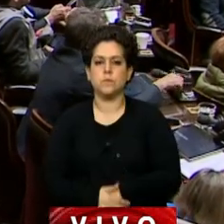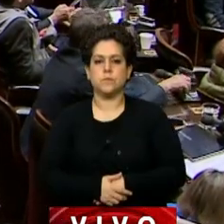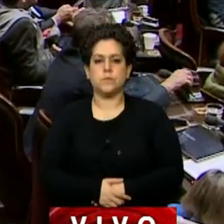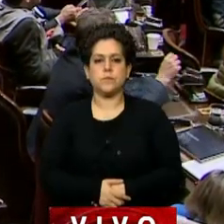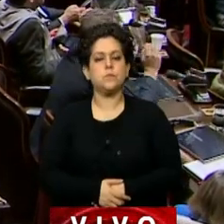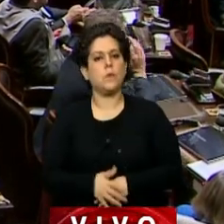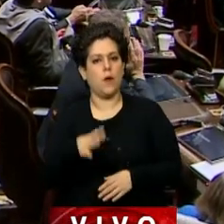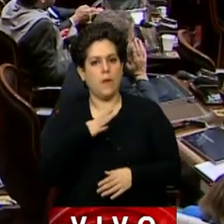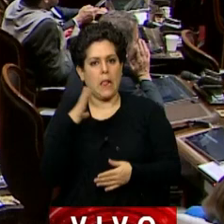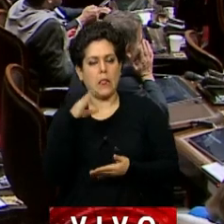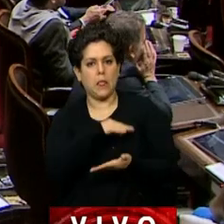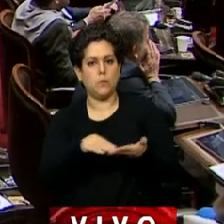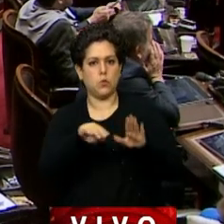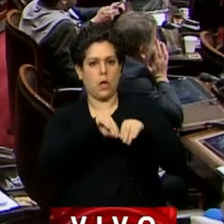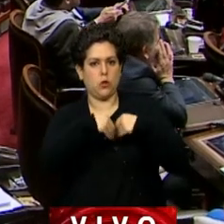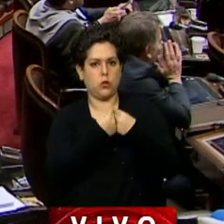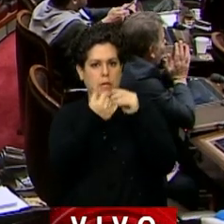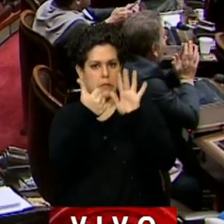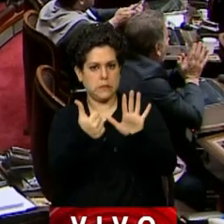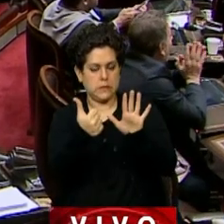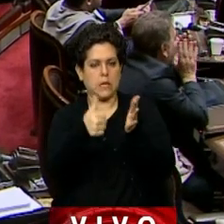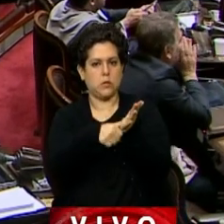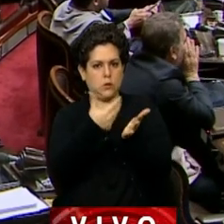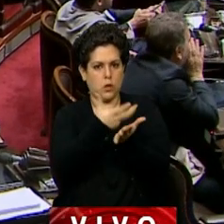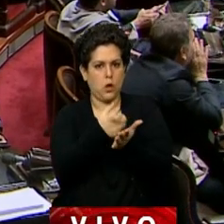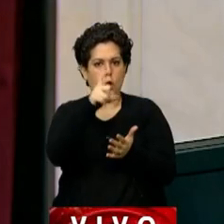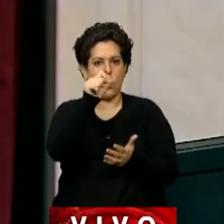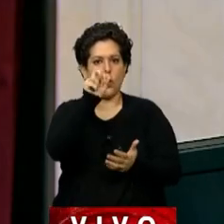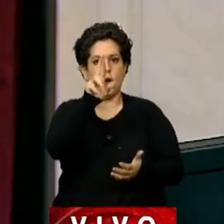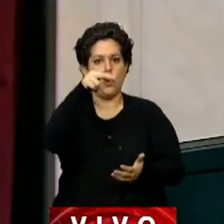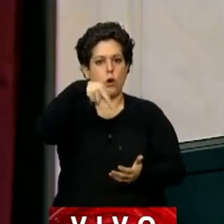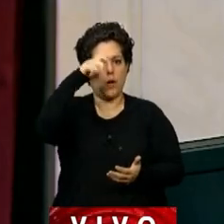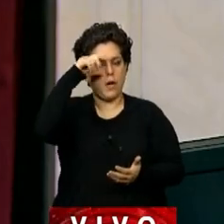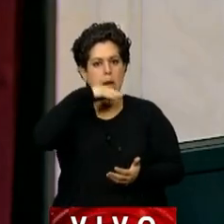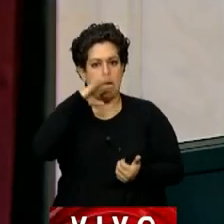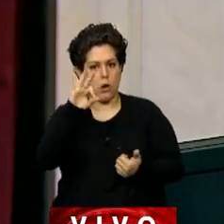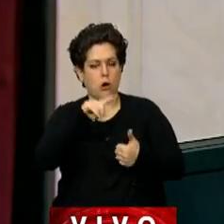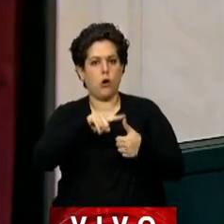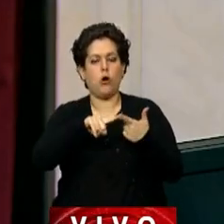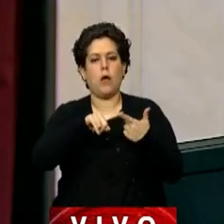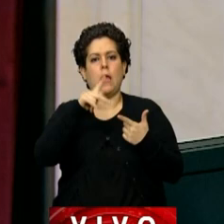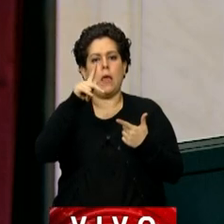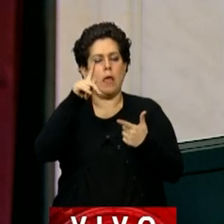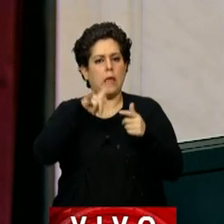Me quedan 6 diputados sin identificar. Cornejo es una, Jeter es